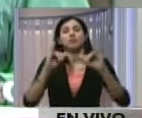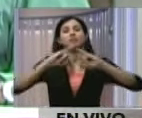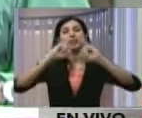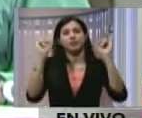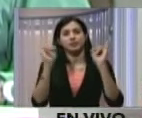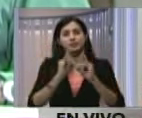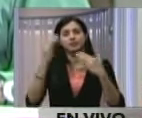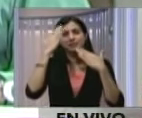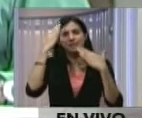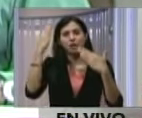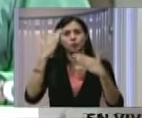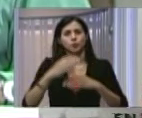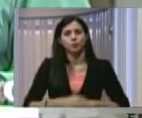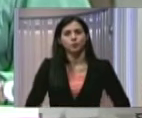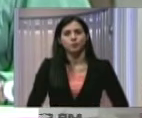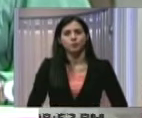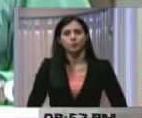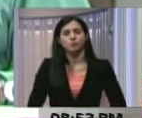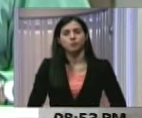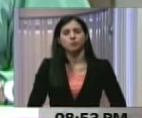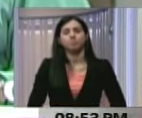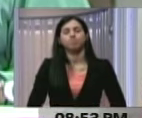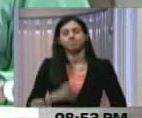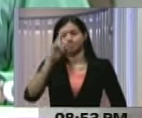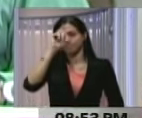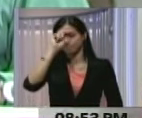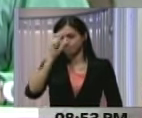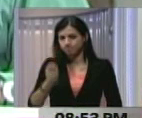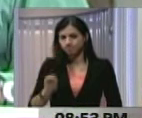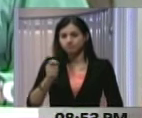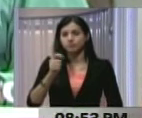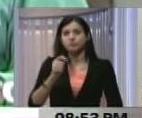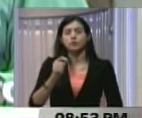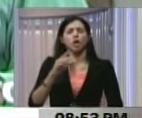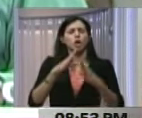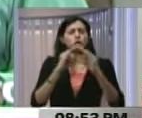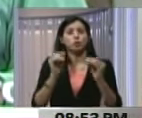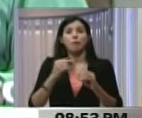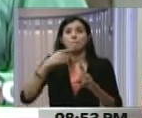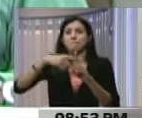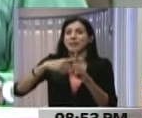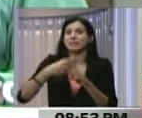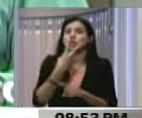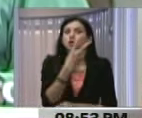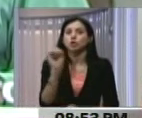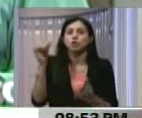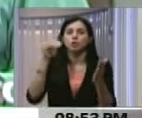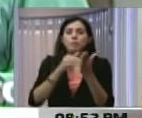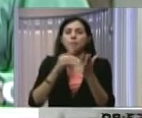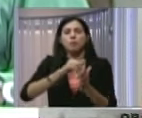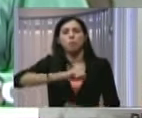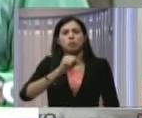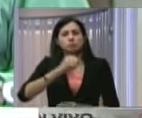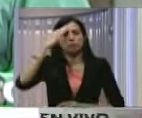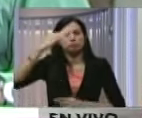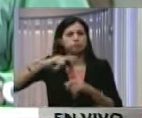Un saludo y reconocimiento a todos los funcionarios, más de 200.000 funcionarios,